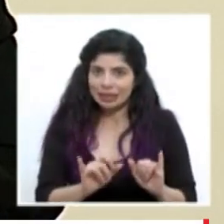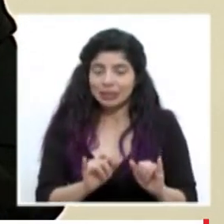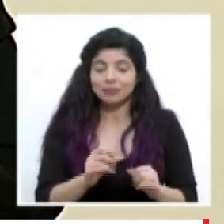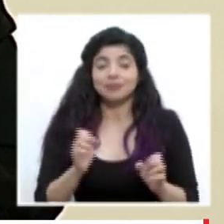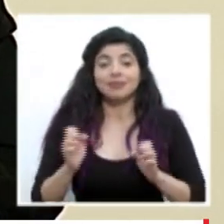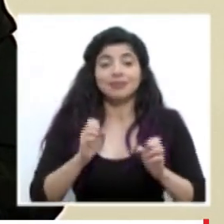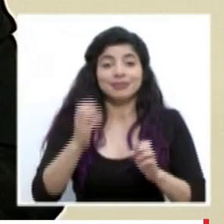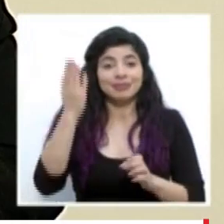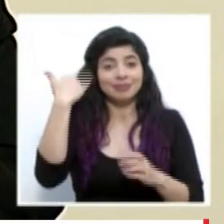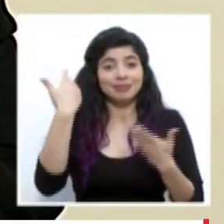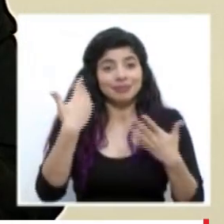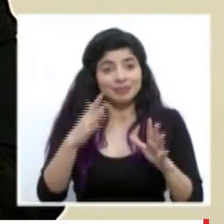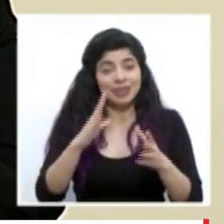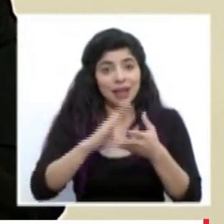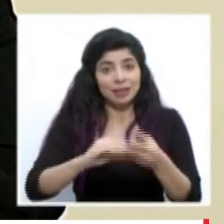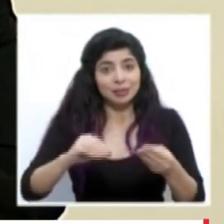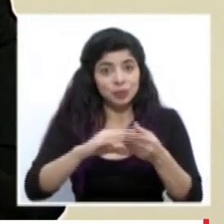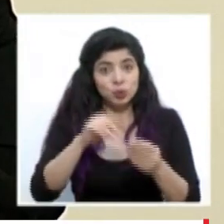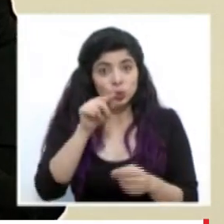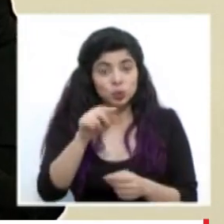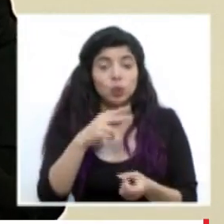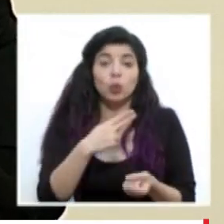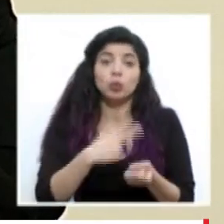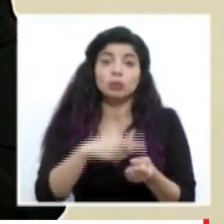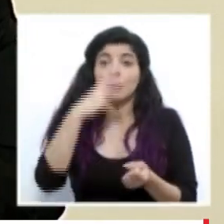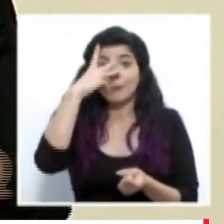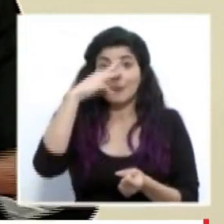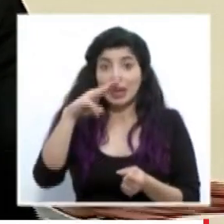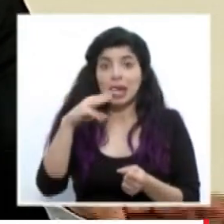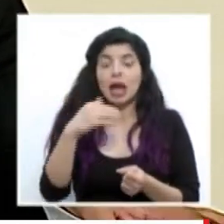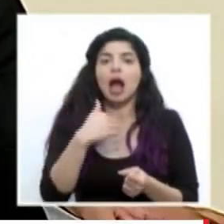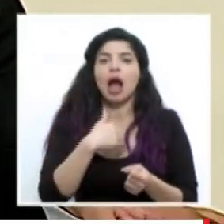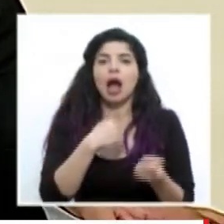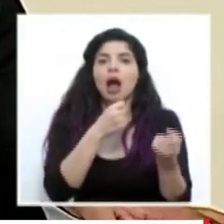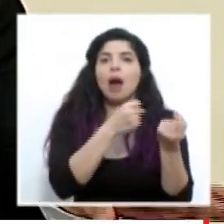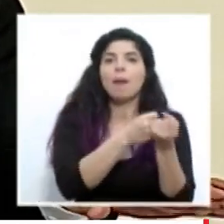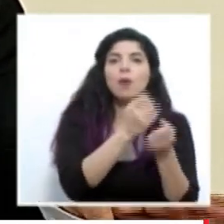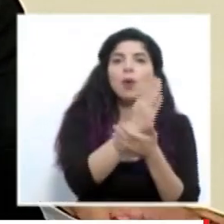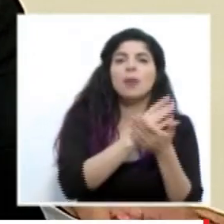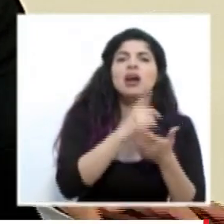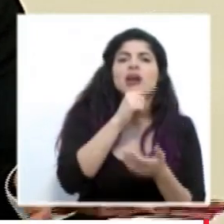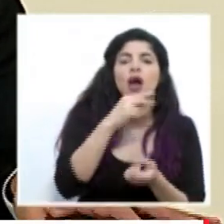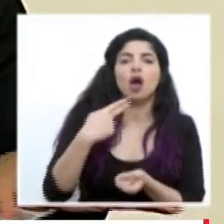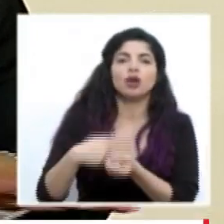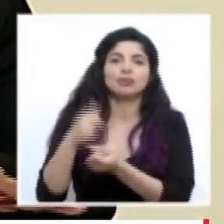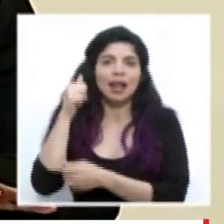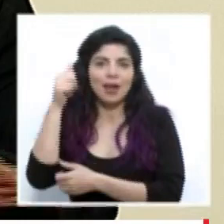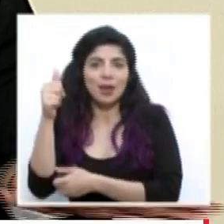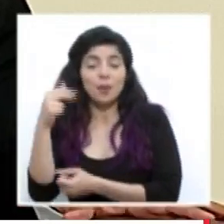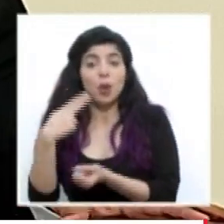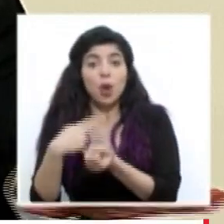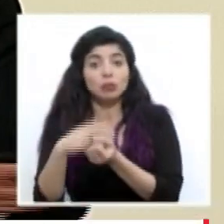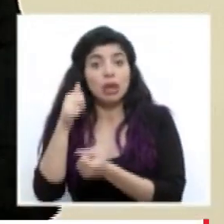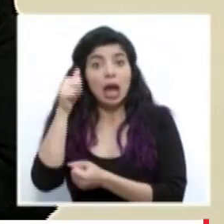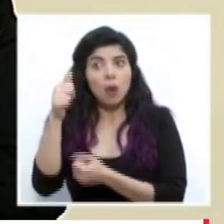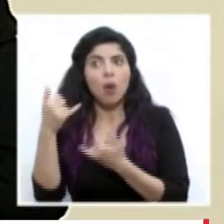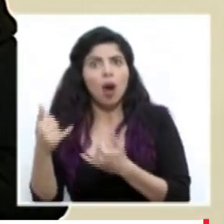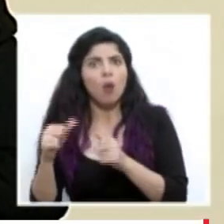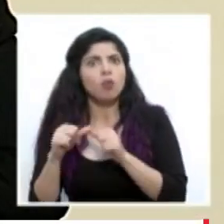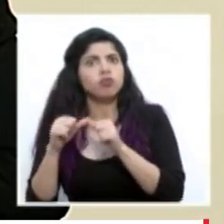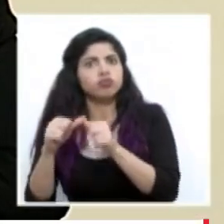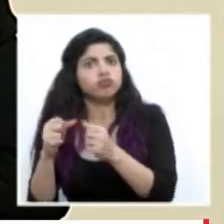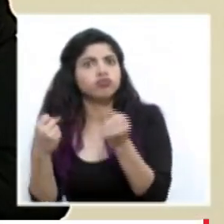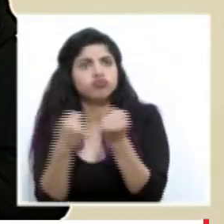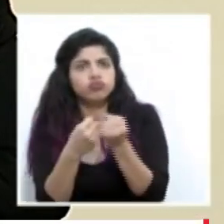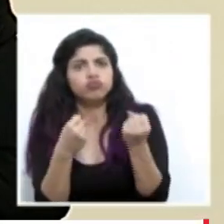inicialmente, que la habíamos compartido con ustedes, el Hospital México recibe apoyo del Hospital de Alajuela. Por el momento, el Hospital de Alajuela ha podido continuar